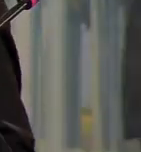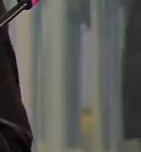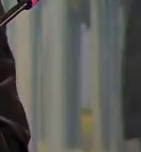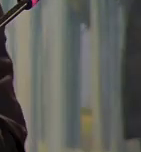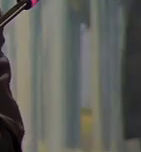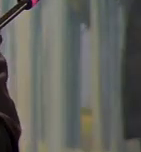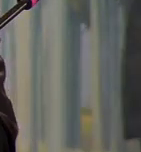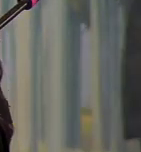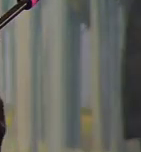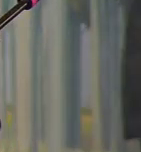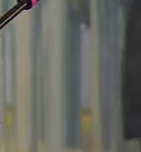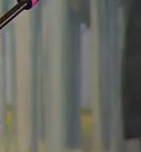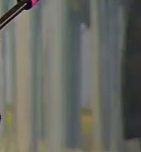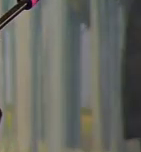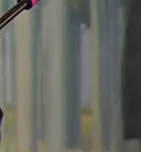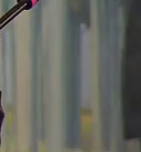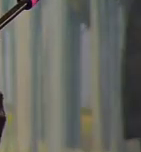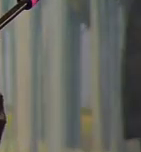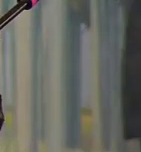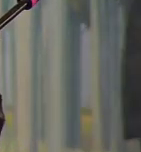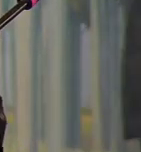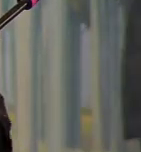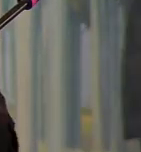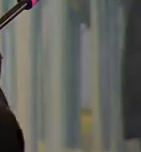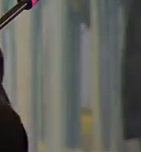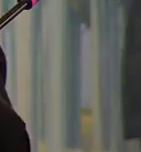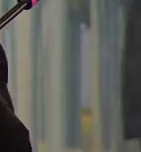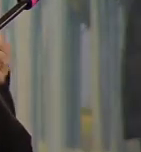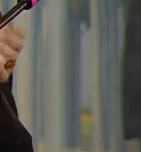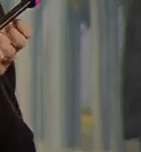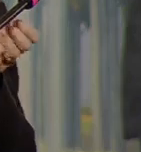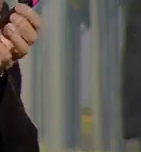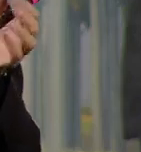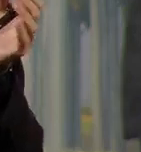en mis ojos detenida,